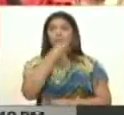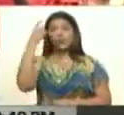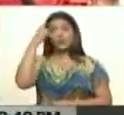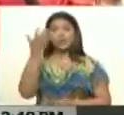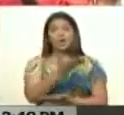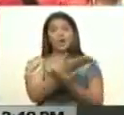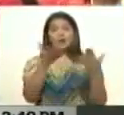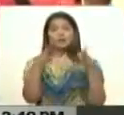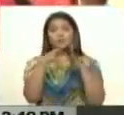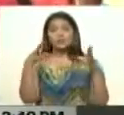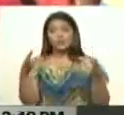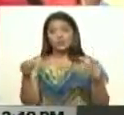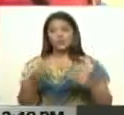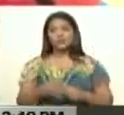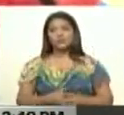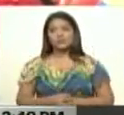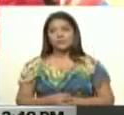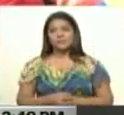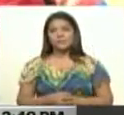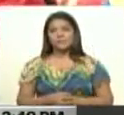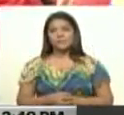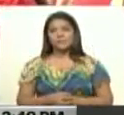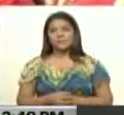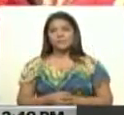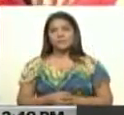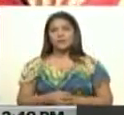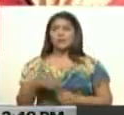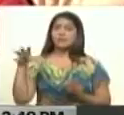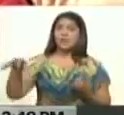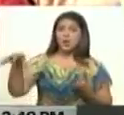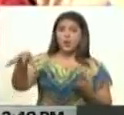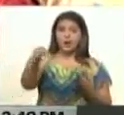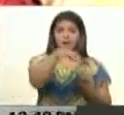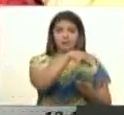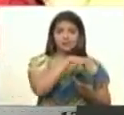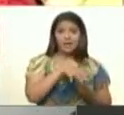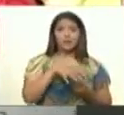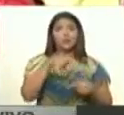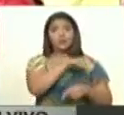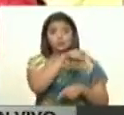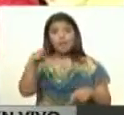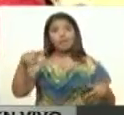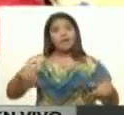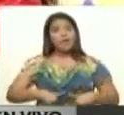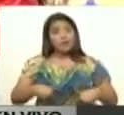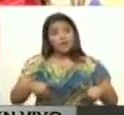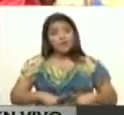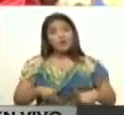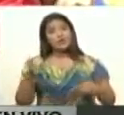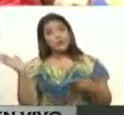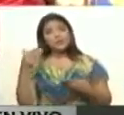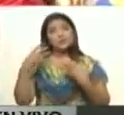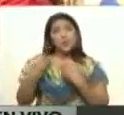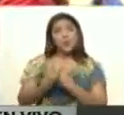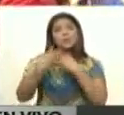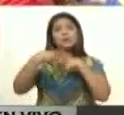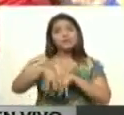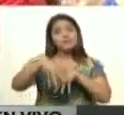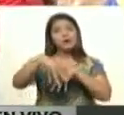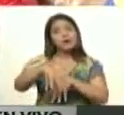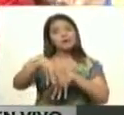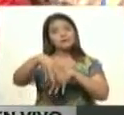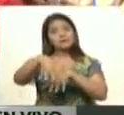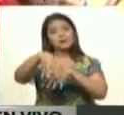todos los compatriotas, a los camaradas que vienen de los distintos estados, que están haciendo un esfuerzo por acompañar esta extraordinaria